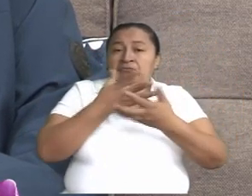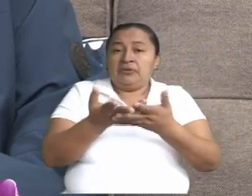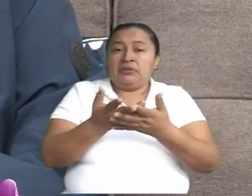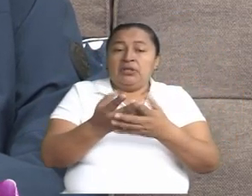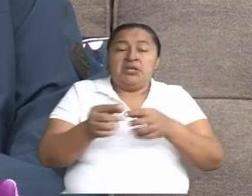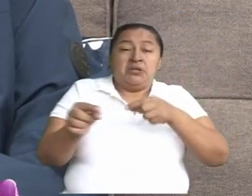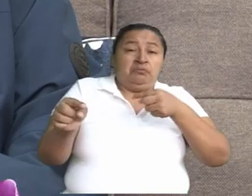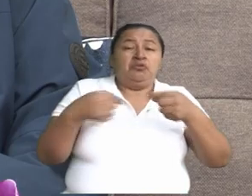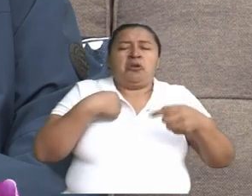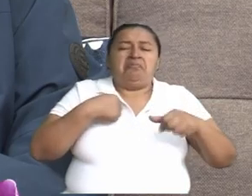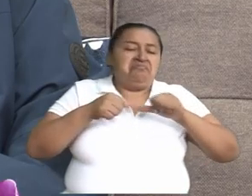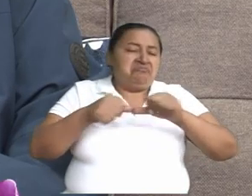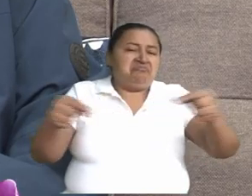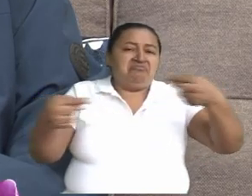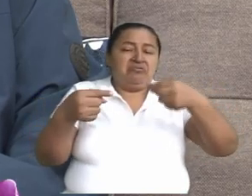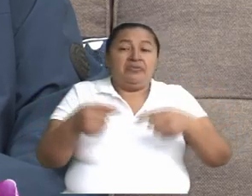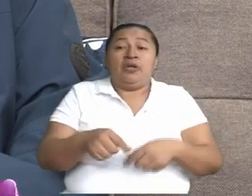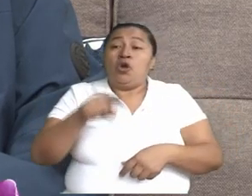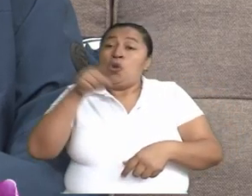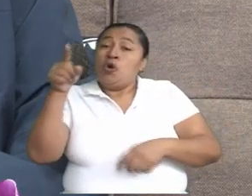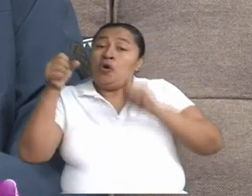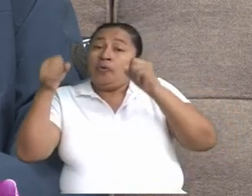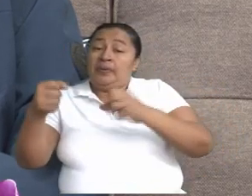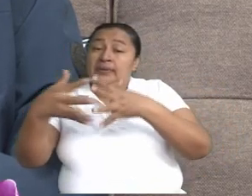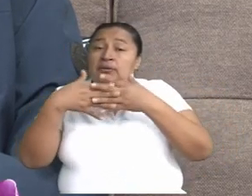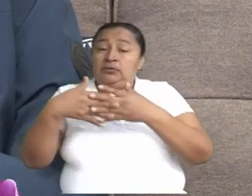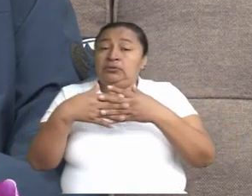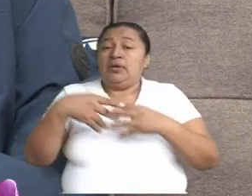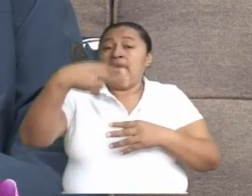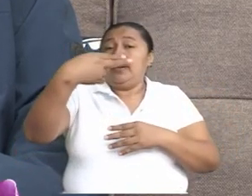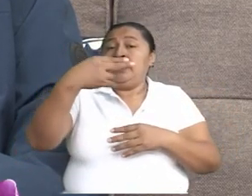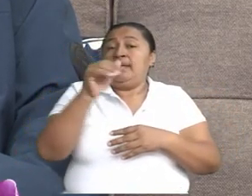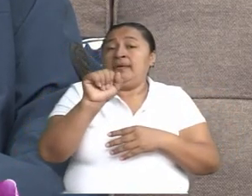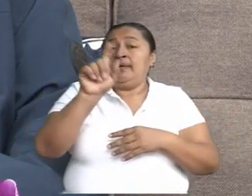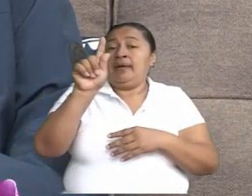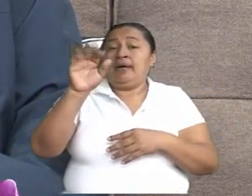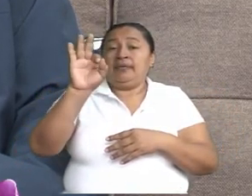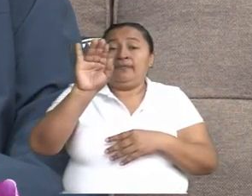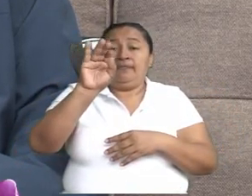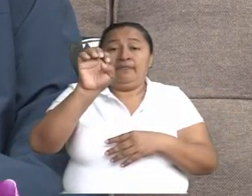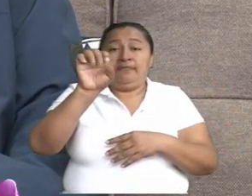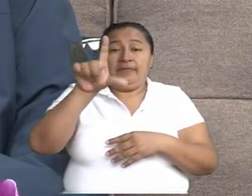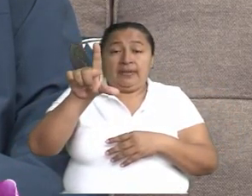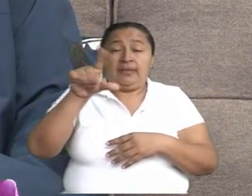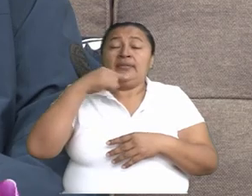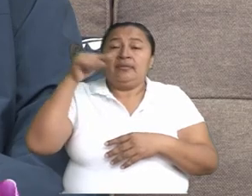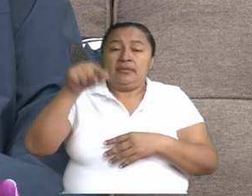Hatfield, el jefe de las tropas, envía una combinación a rendirse.